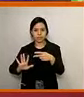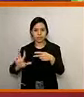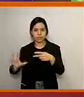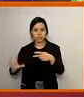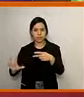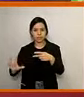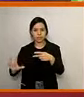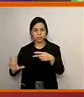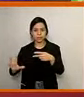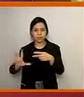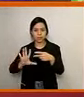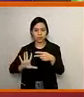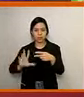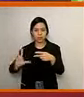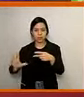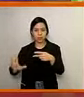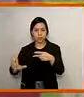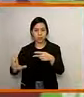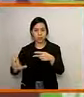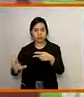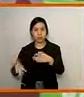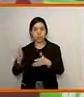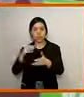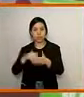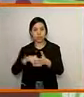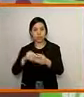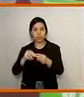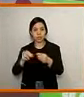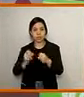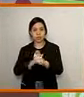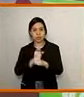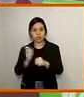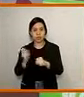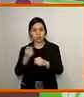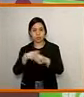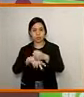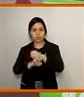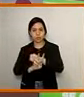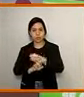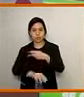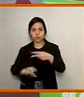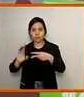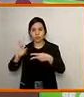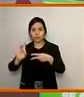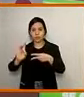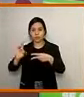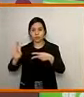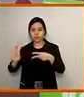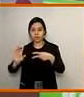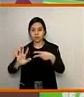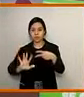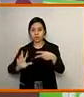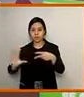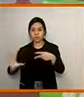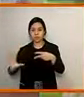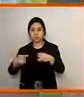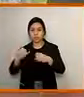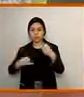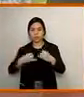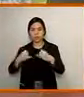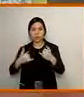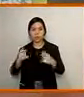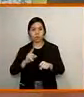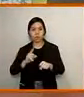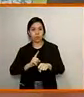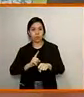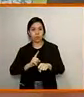3, segundo número ganador, 53. Repito una vez más los dos números premiados, 87 y 53. Jugadores, ha